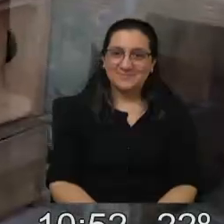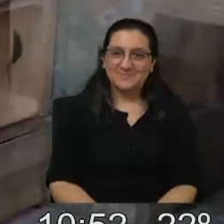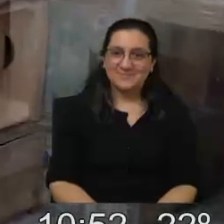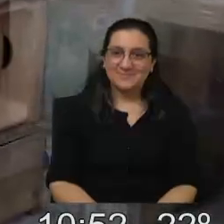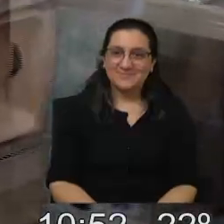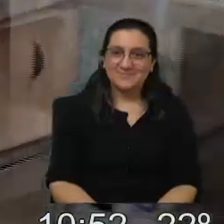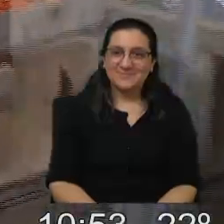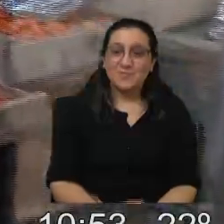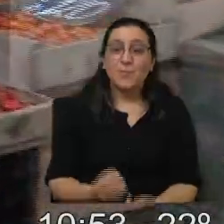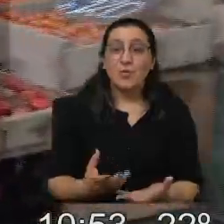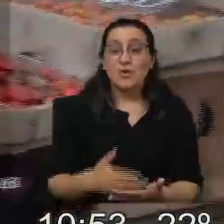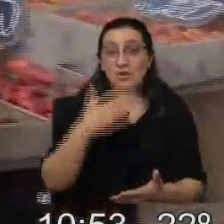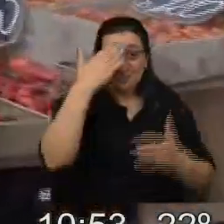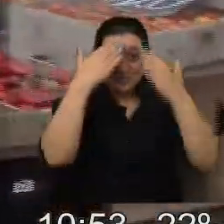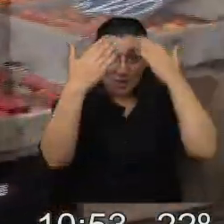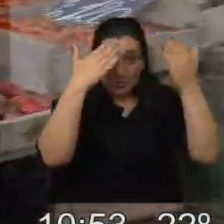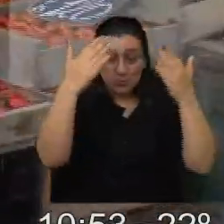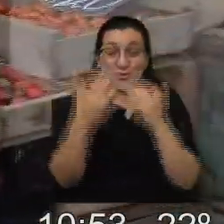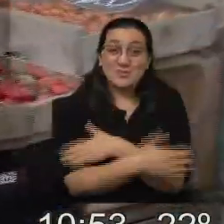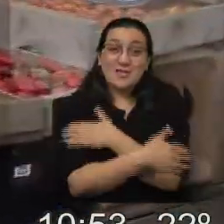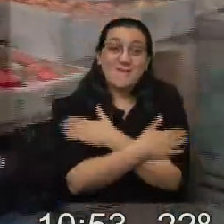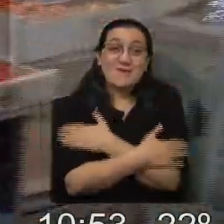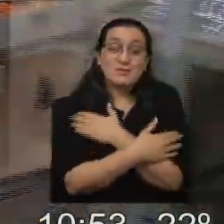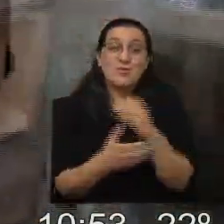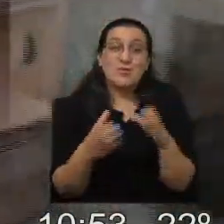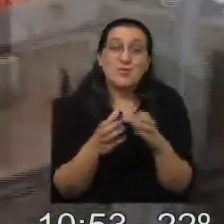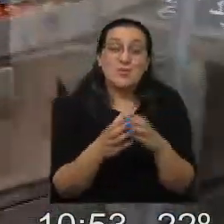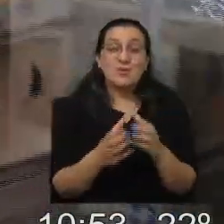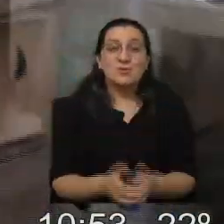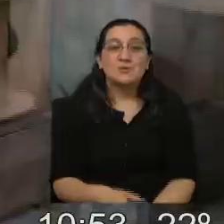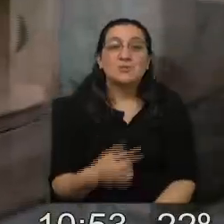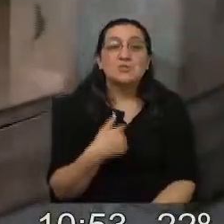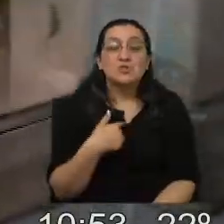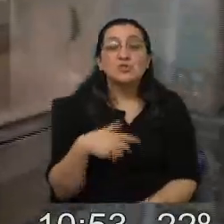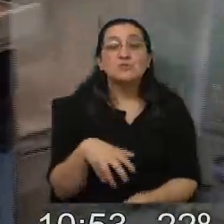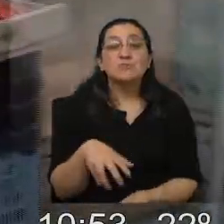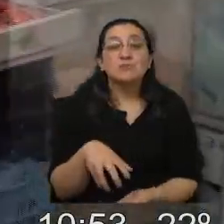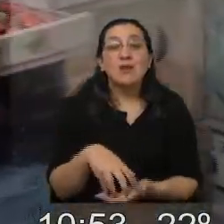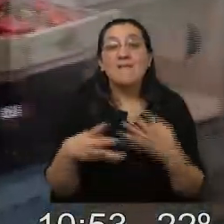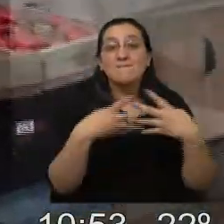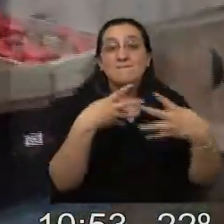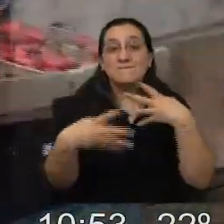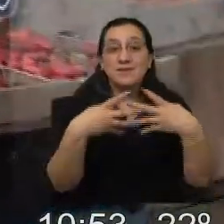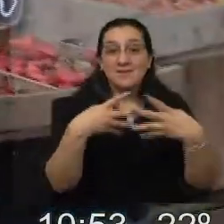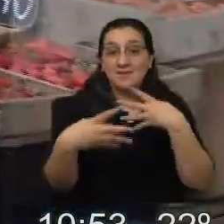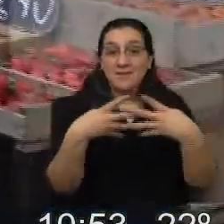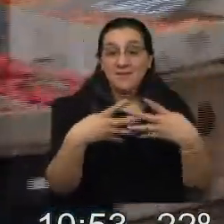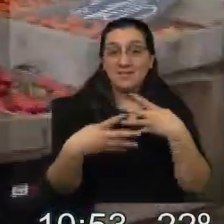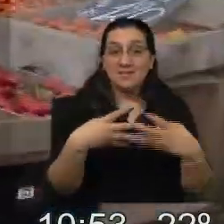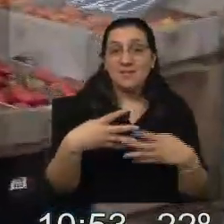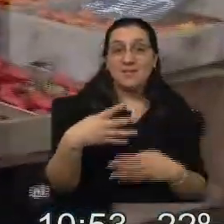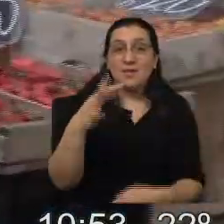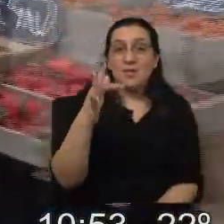Qué lindo, Marcelo. Bueno, los saludo y los abrazo en grupo. Yo me encuentro aquí apostado en la feria de Martínez,